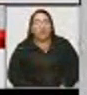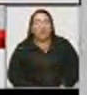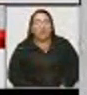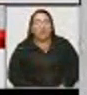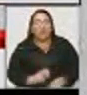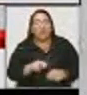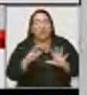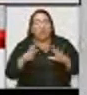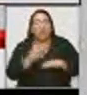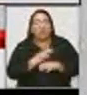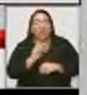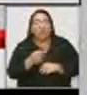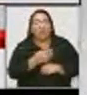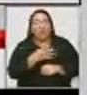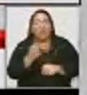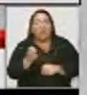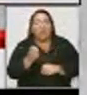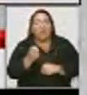2018, fue de